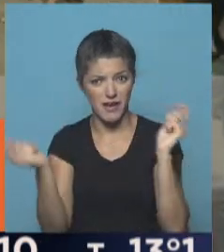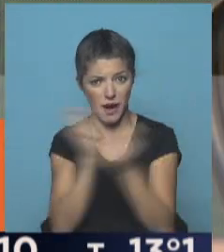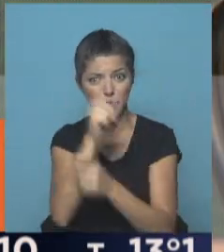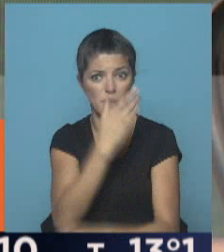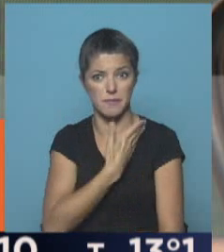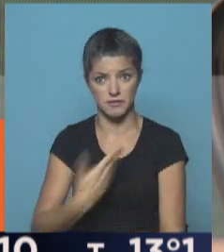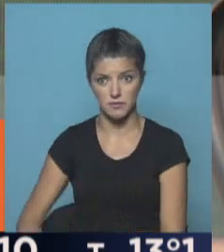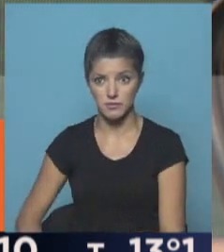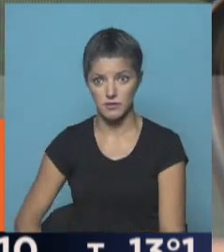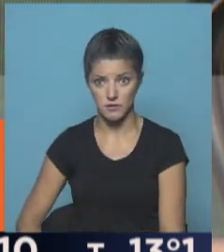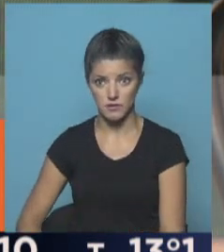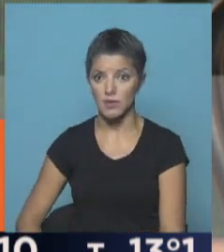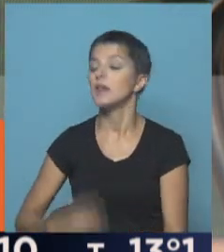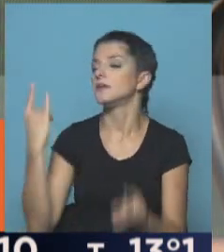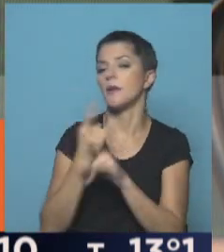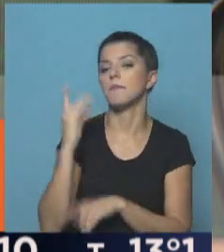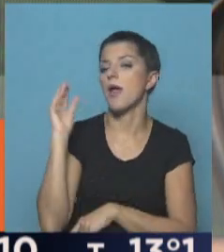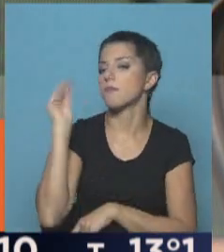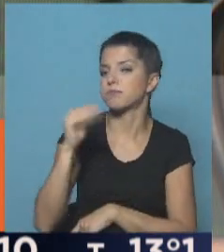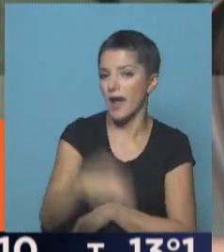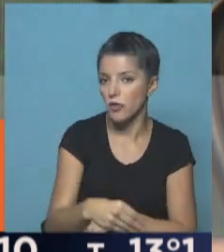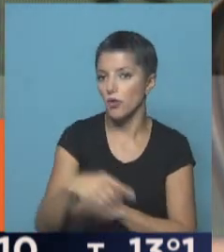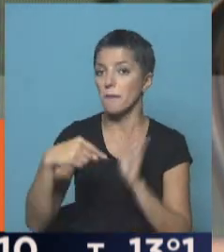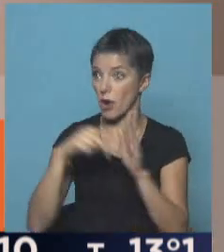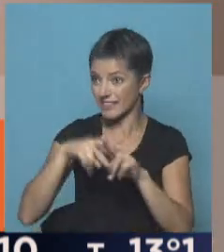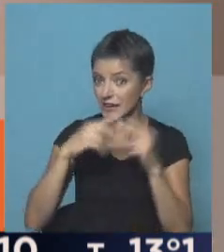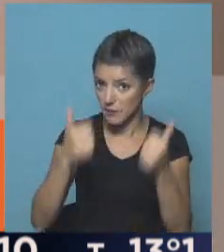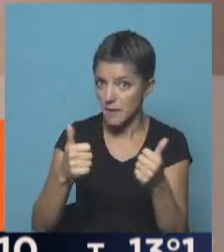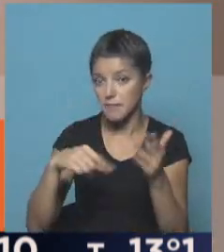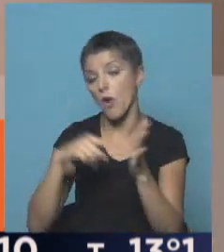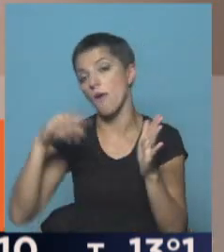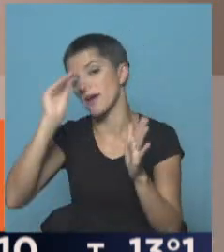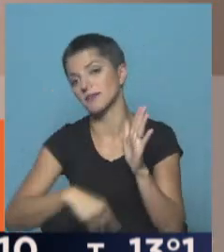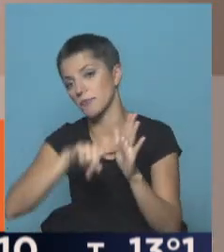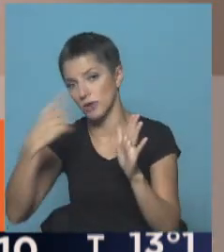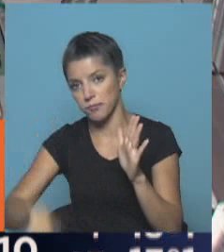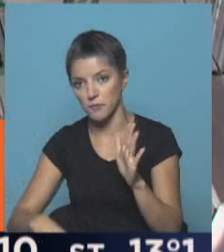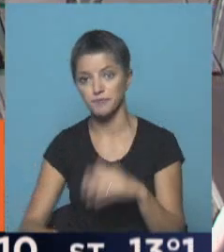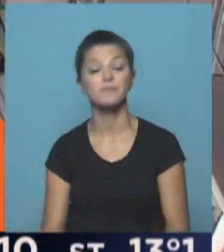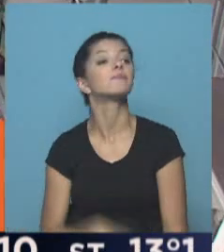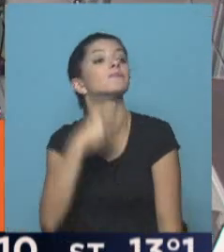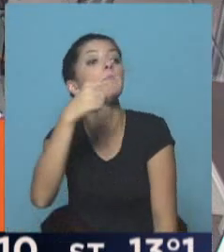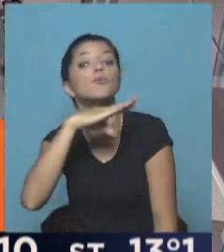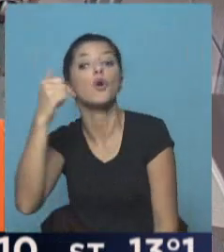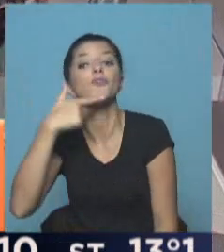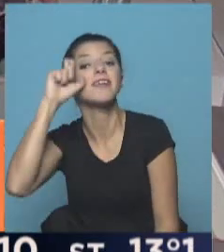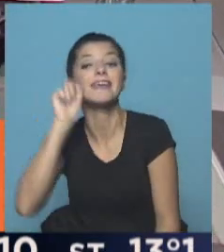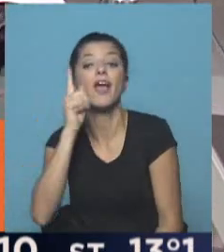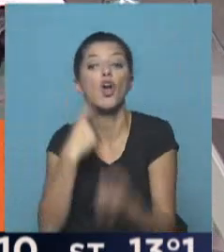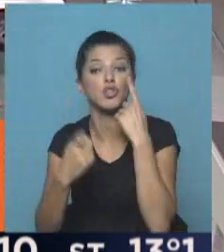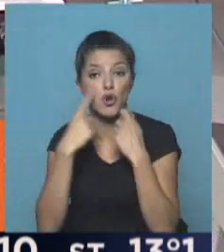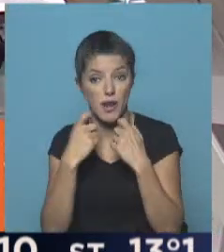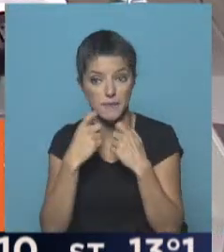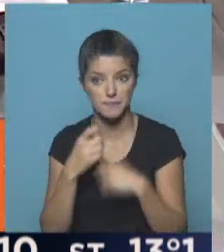Se lo preguntamos a José. Y fracasaron no porque técnicamente no funcionan, fracasan por otra... ¿Quién lo va a controlar, José? No, bueno, me parece que va a haber dificultades. Uno de los